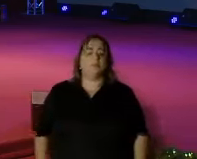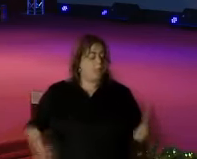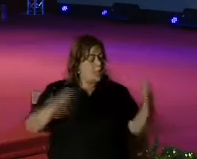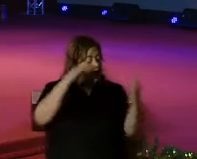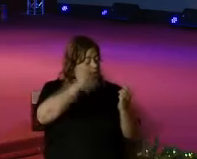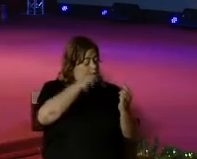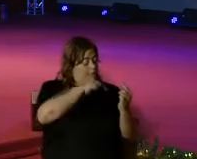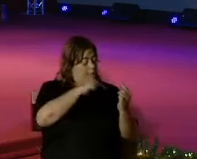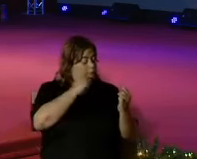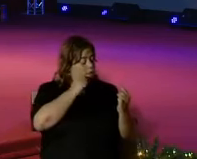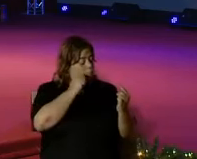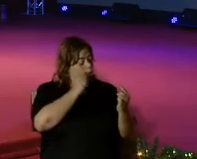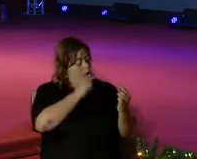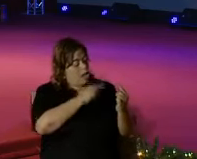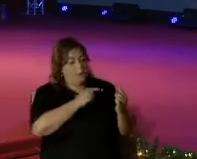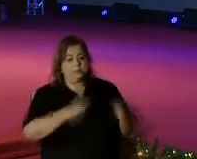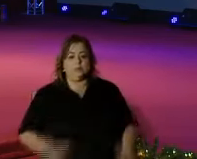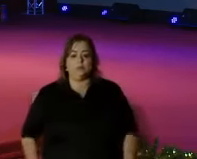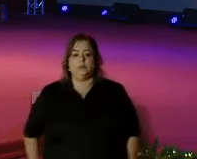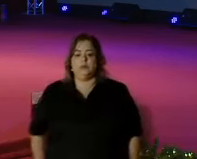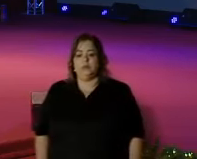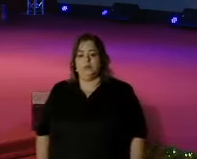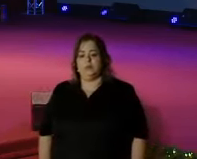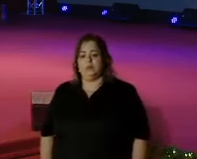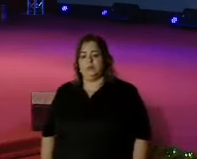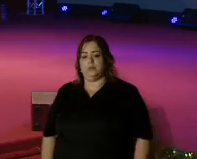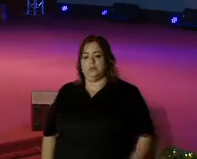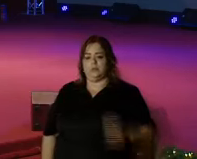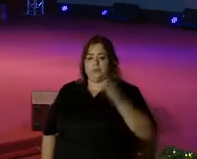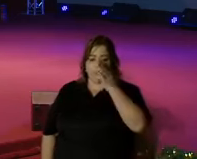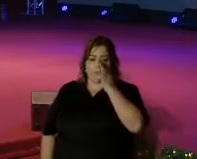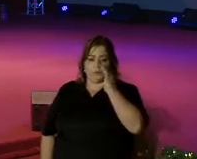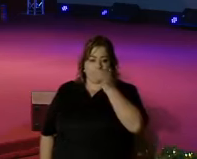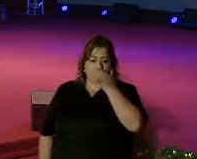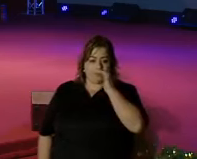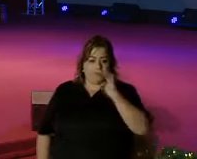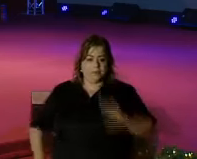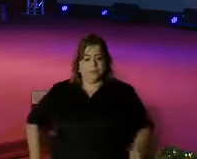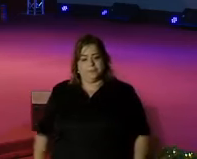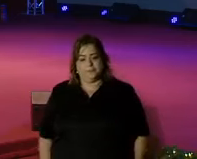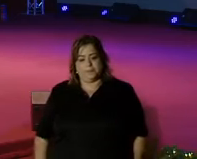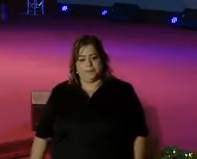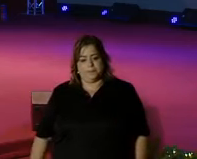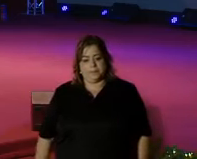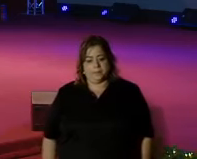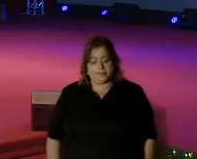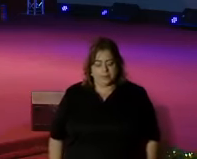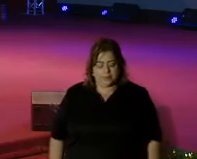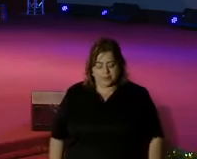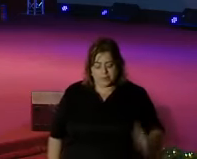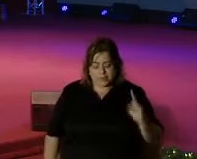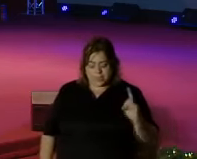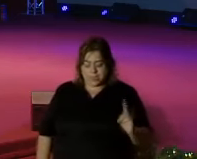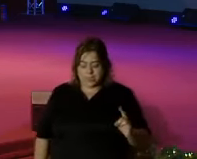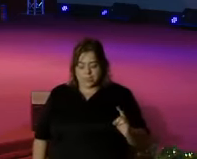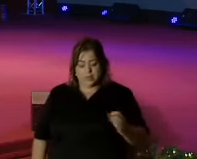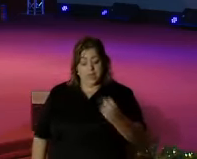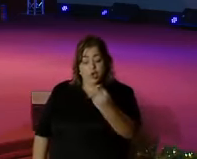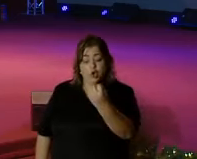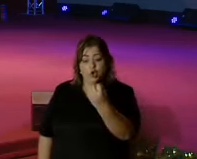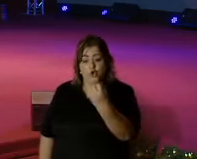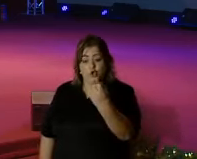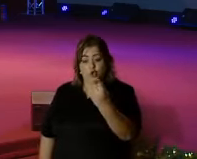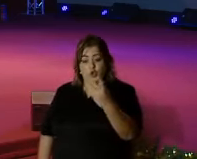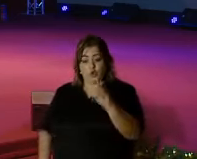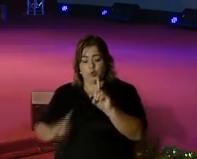tocó? Aleluya. Es que se te escaparon. A lo mejor Pedro era guardaespaldas y el otro era guardahombro